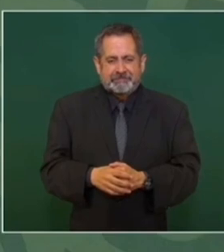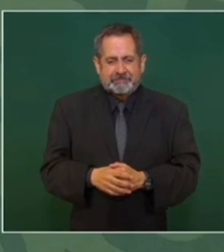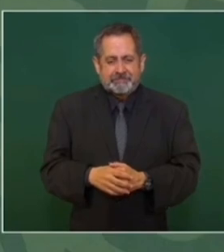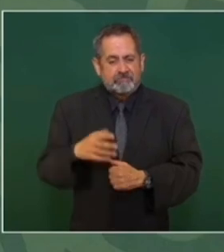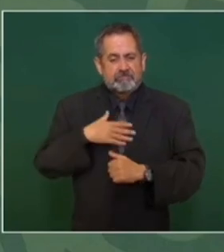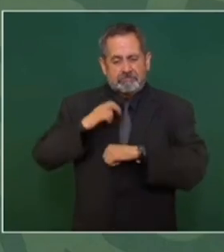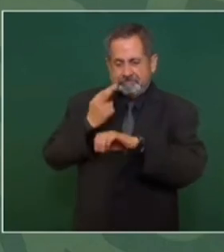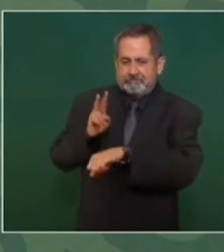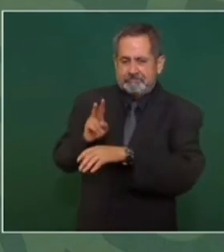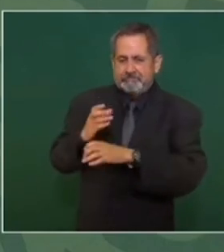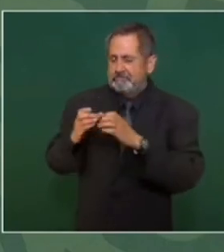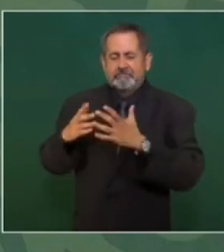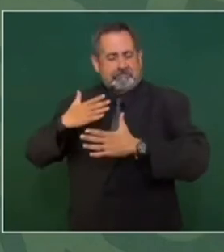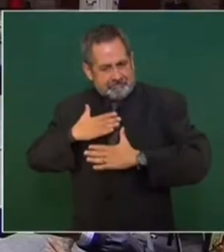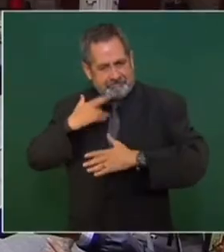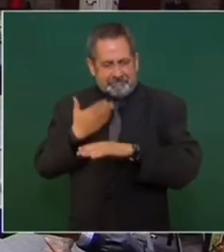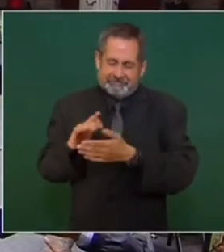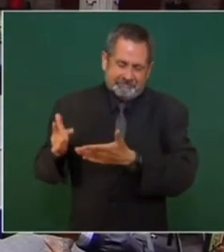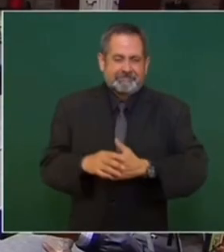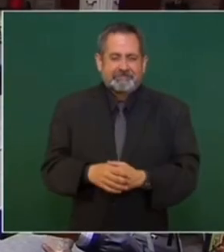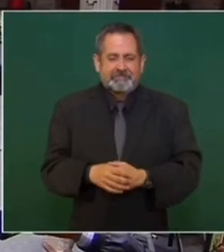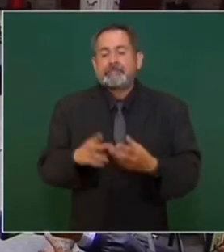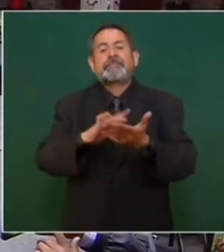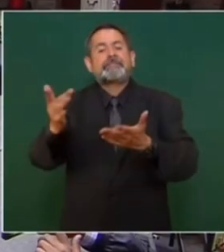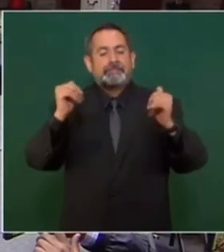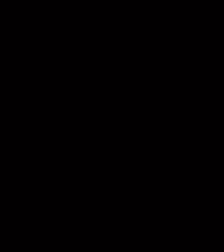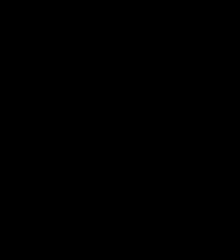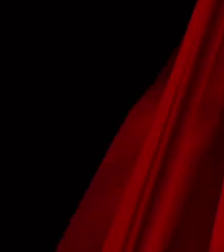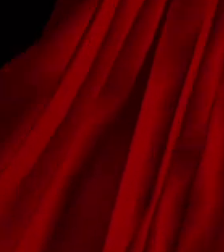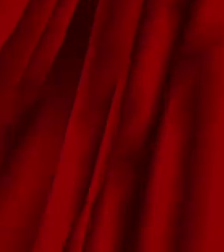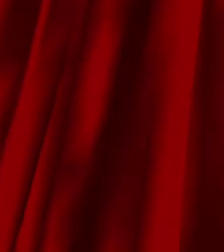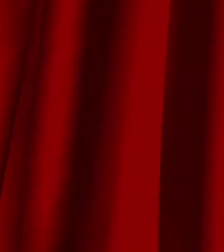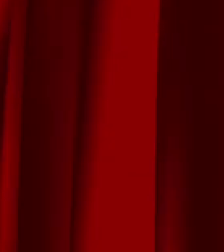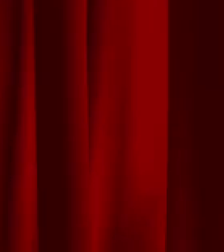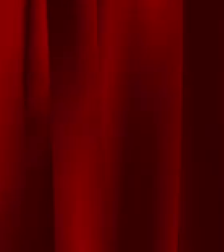yo me hago cargo de mis cosas muchas gracias nos vemos